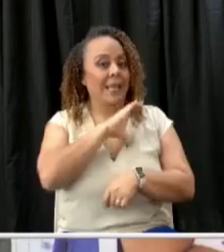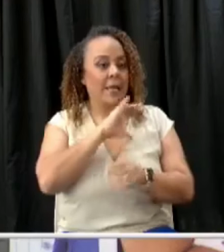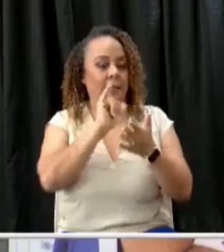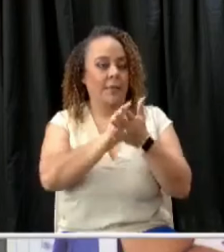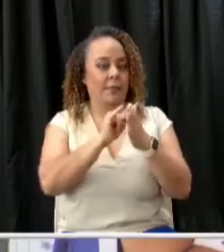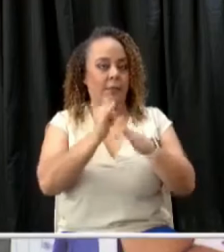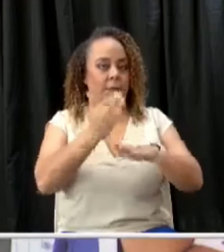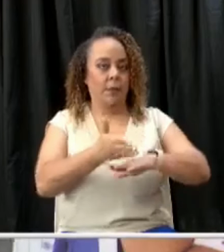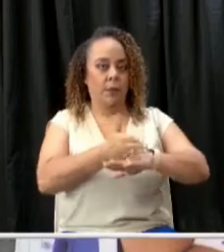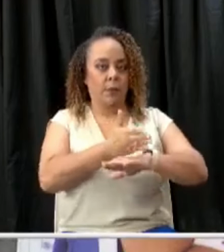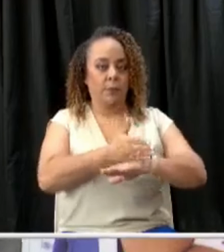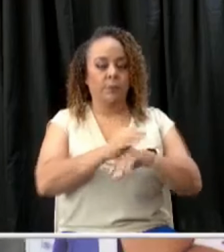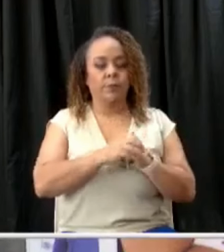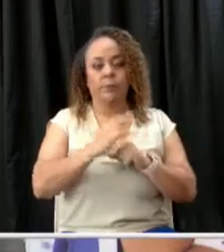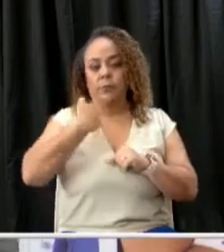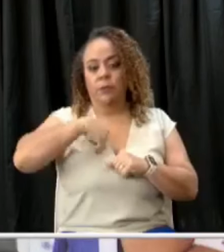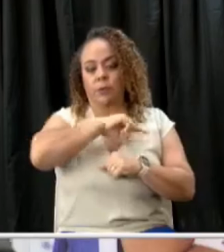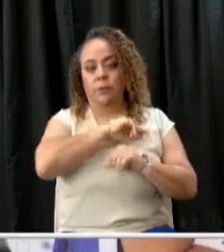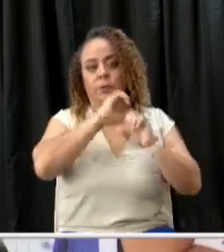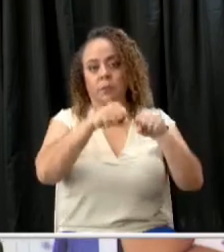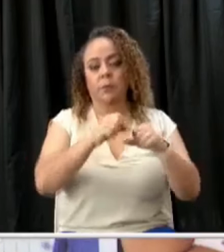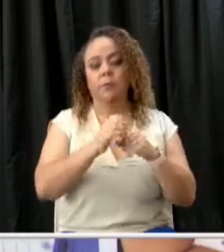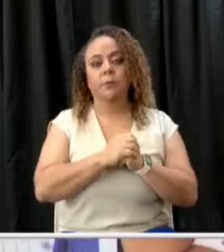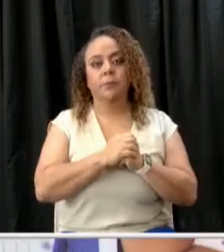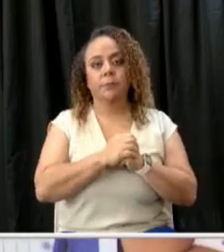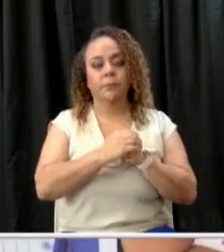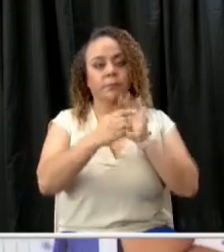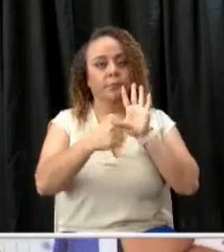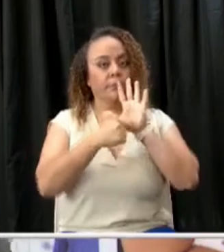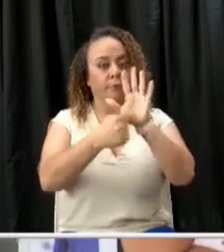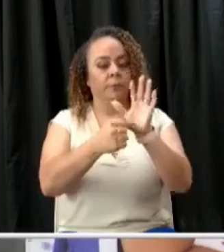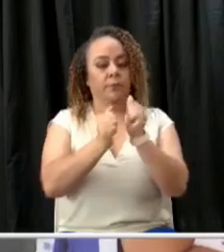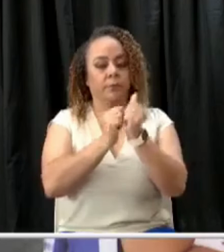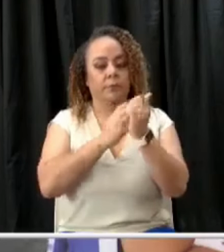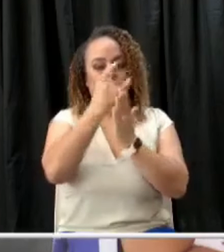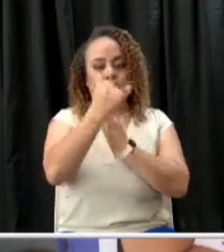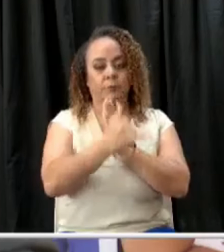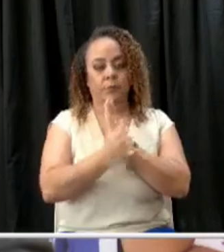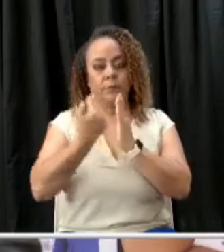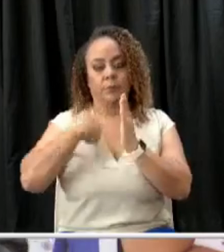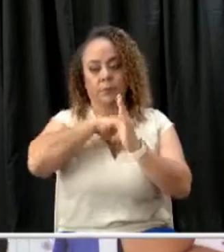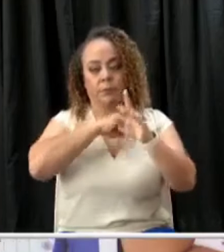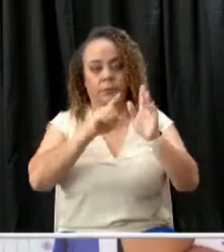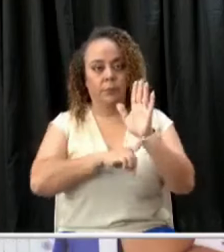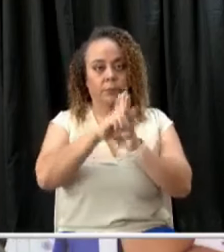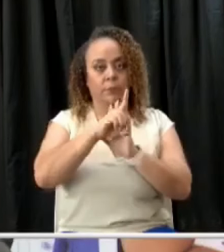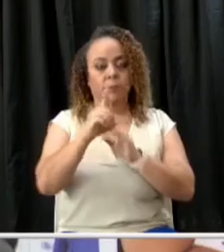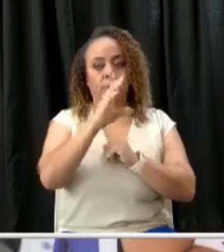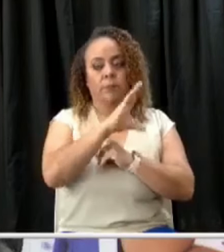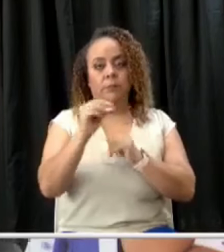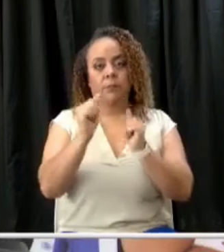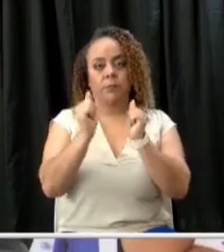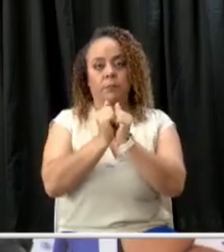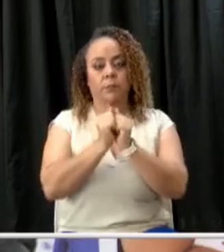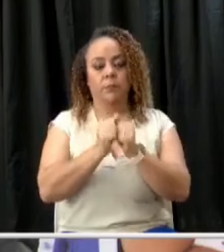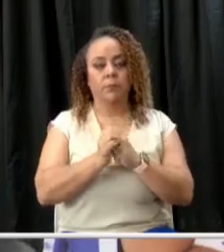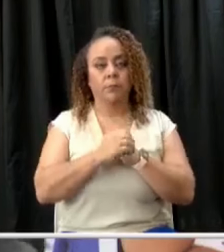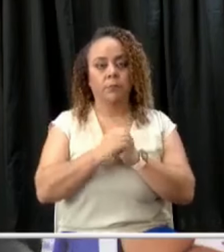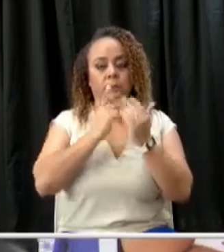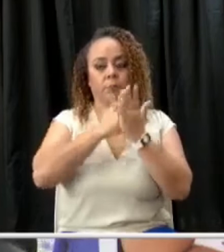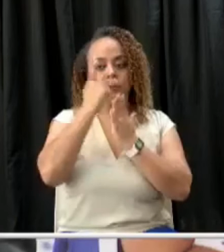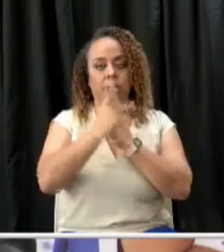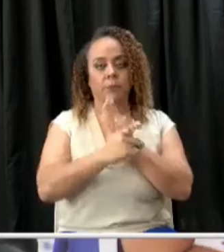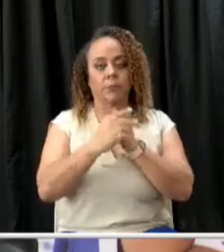de esas mejoras. Nosotros hemos podido demostrar con los proyectos que hemos desarrollado y sobre todo con el